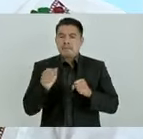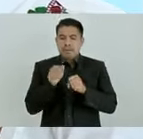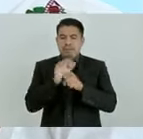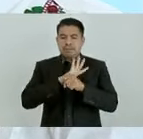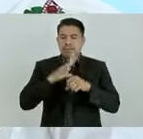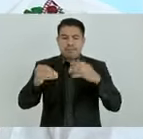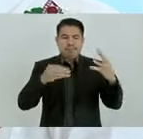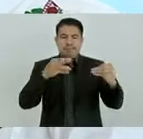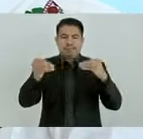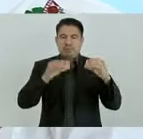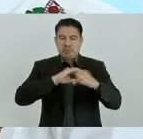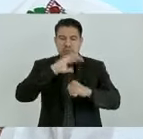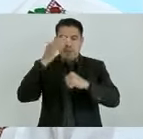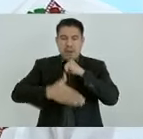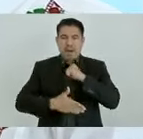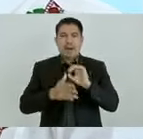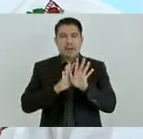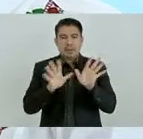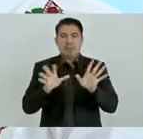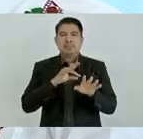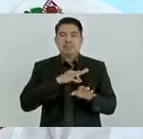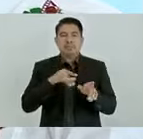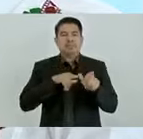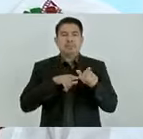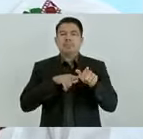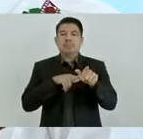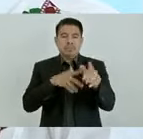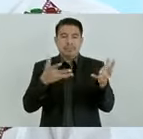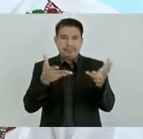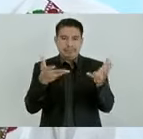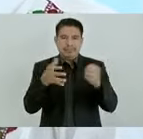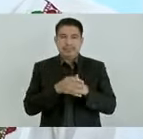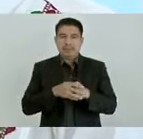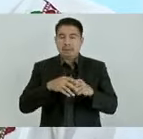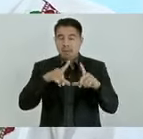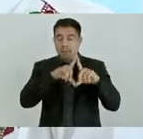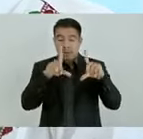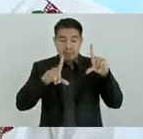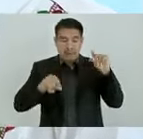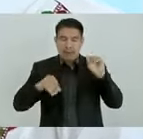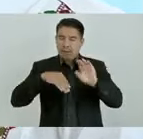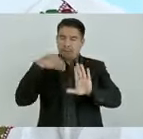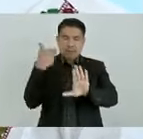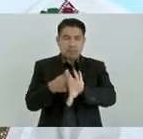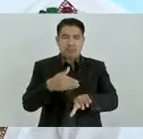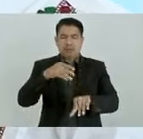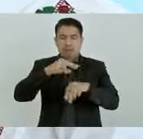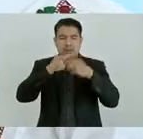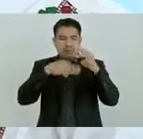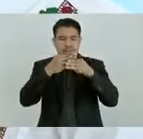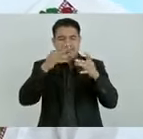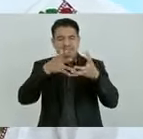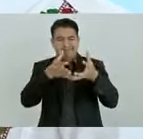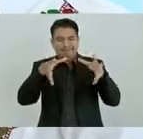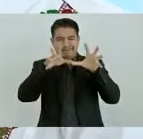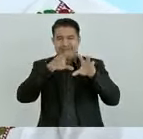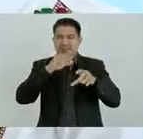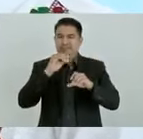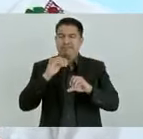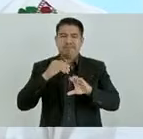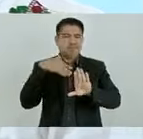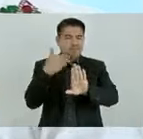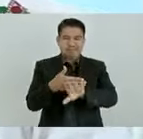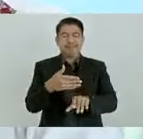pandemia que tanto daño ha causado en México y en el mundo. En cuanto a